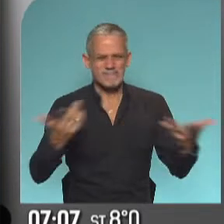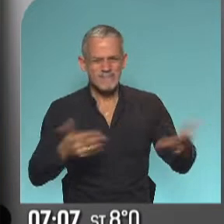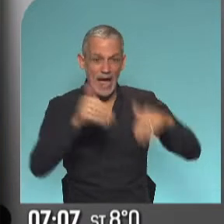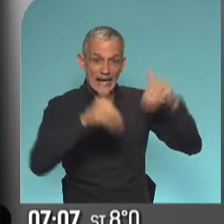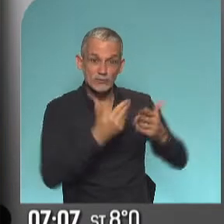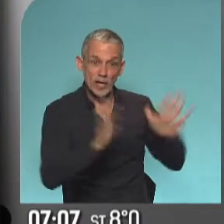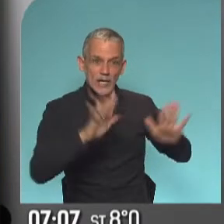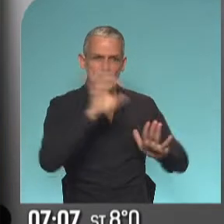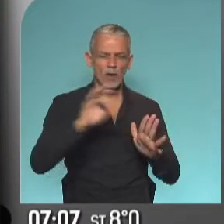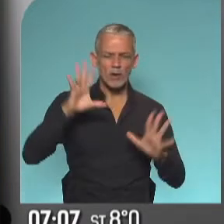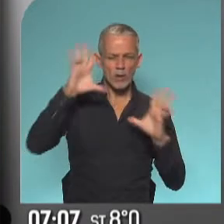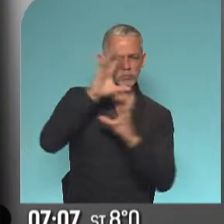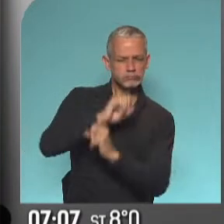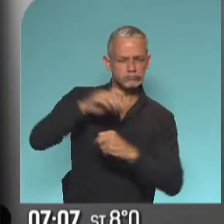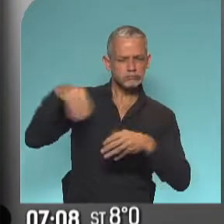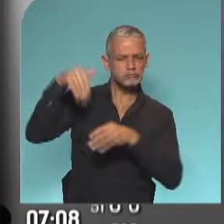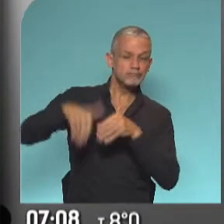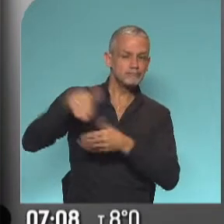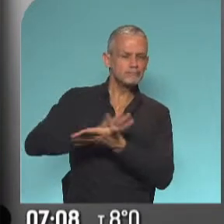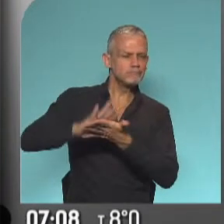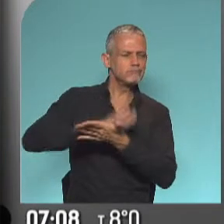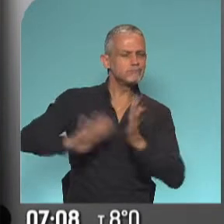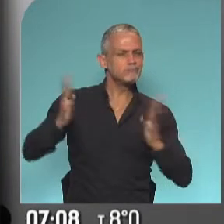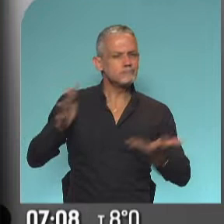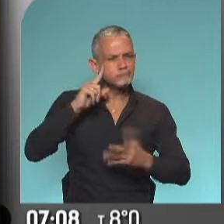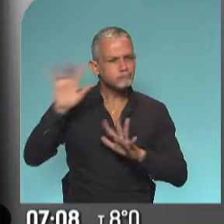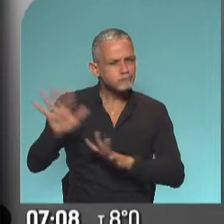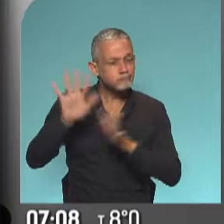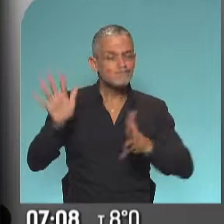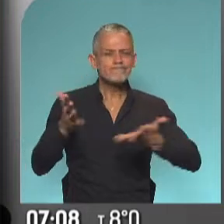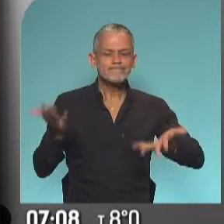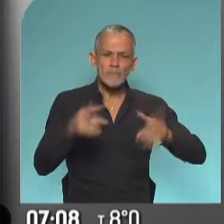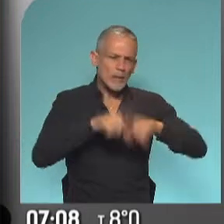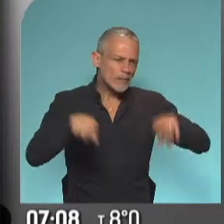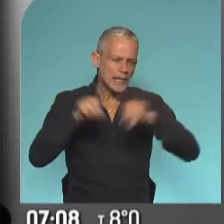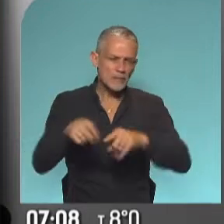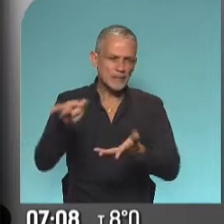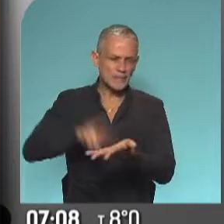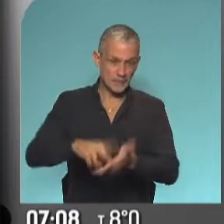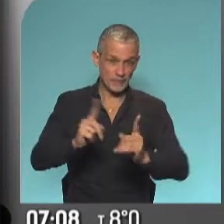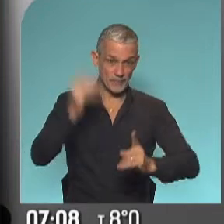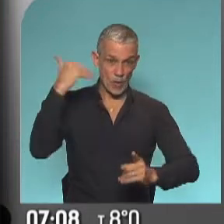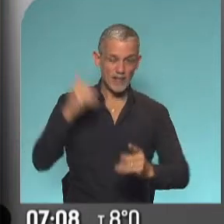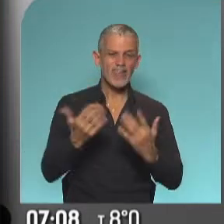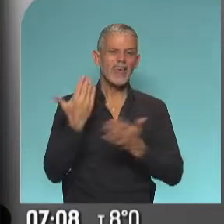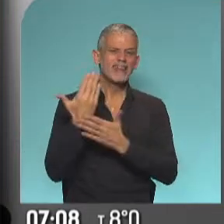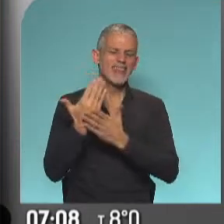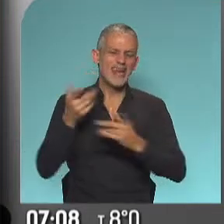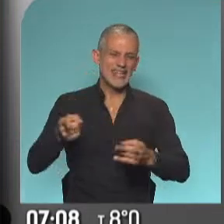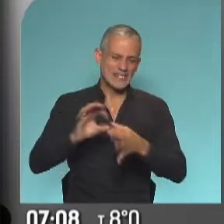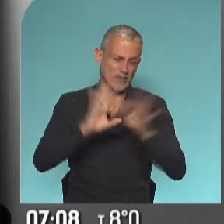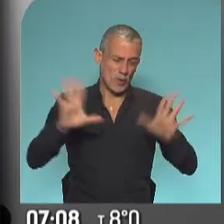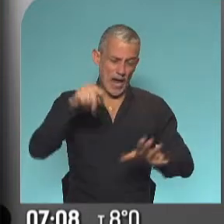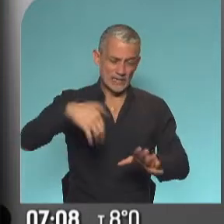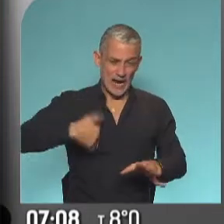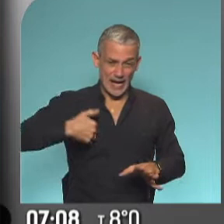en los resultados. Digo, de alguna manera repite el discurso, se podría decir, de la derecha democrática en la